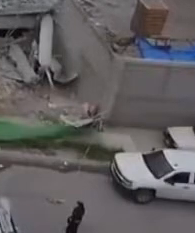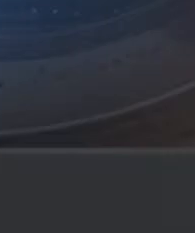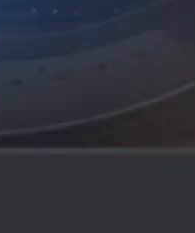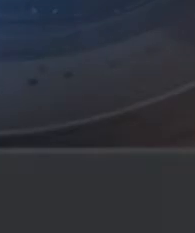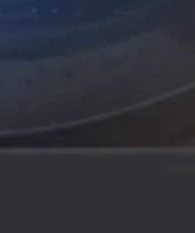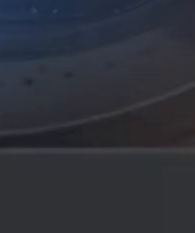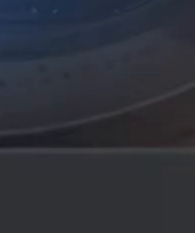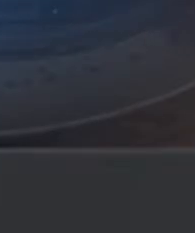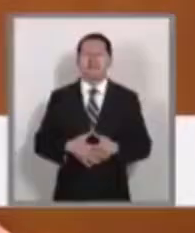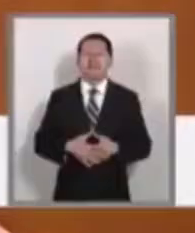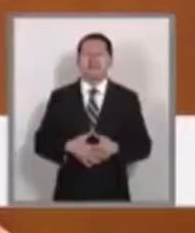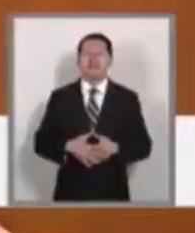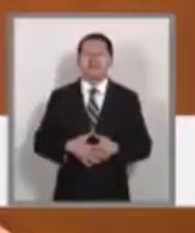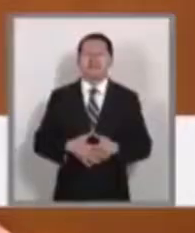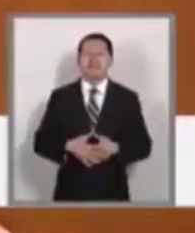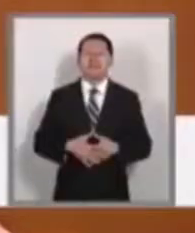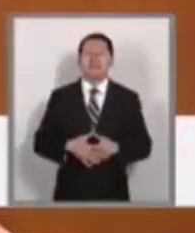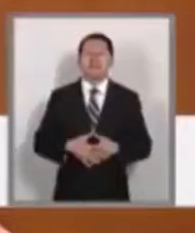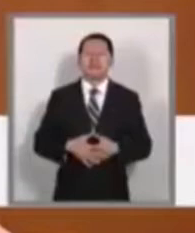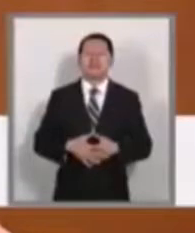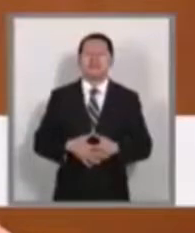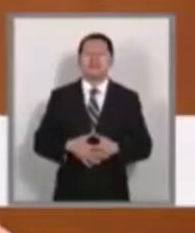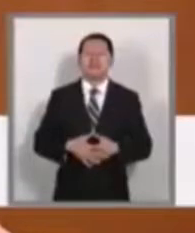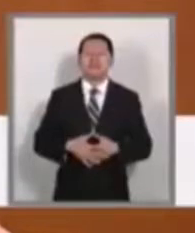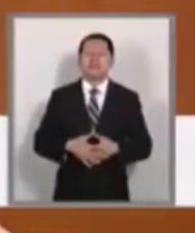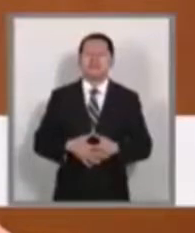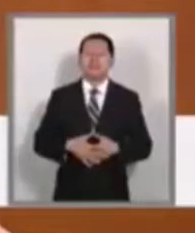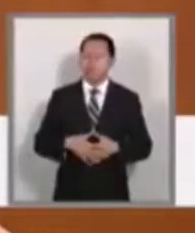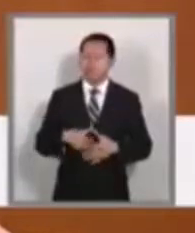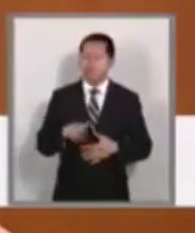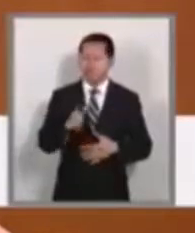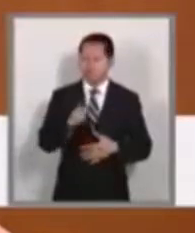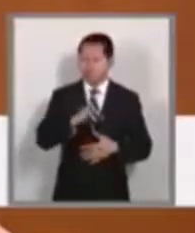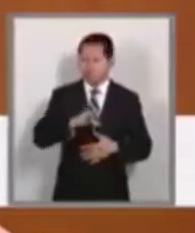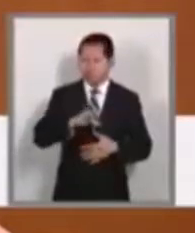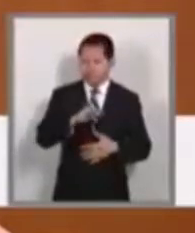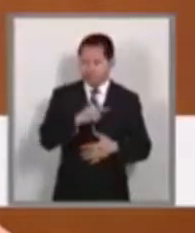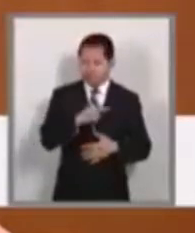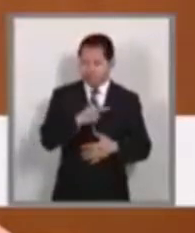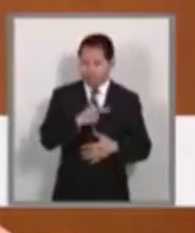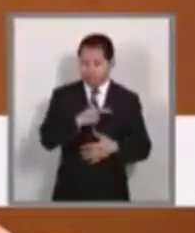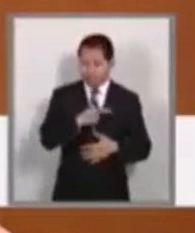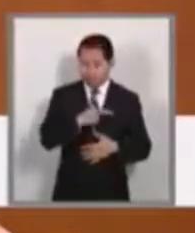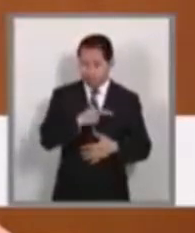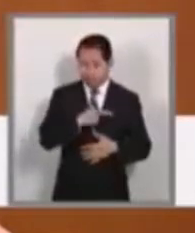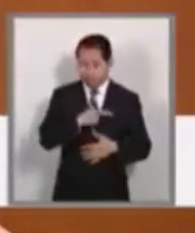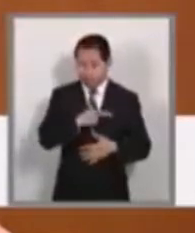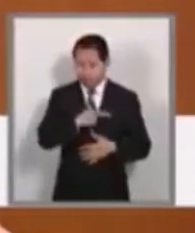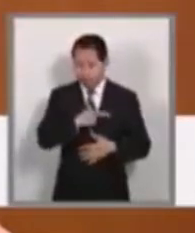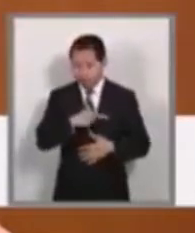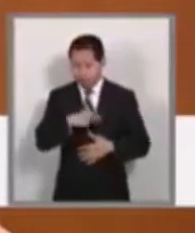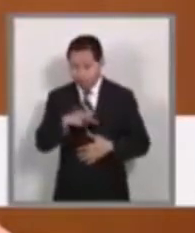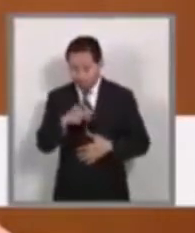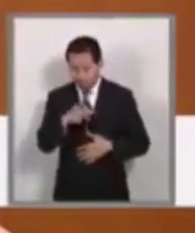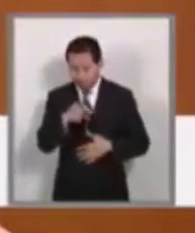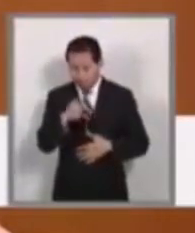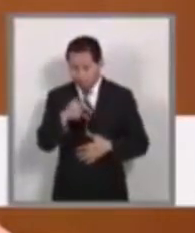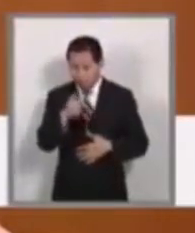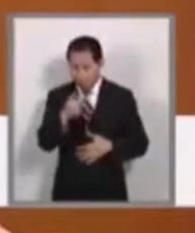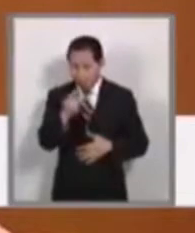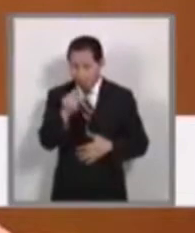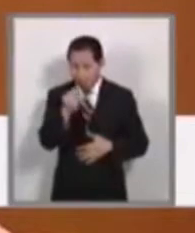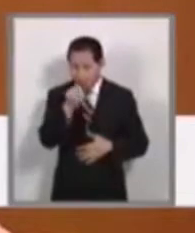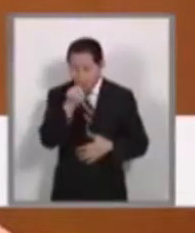requeridos. El actual secretario de Economía, Ildefonso Guajardo, compareció ante el Senado y ante las críticas